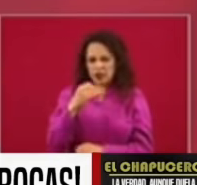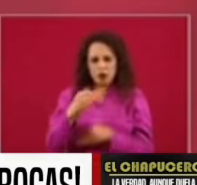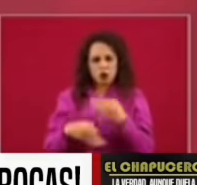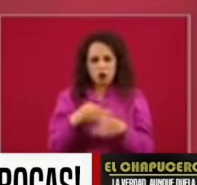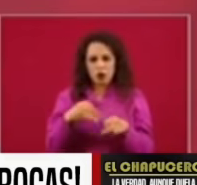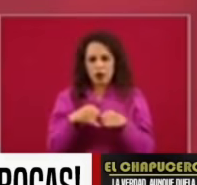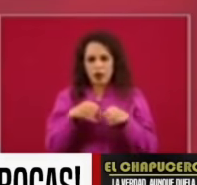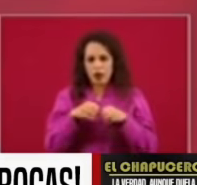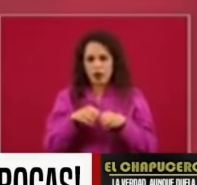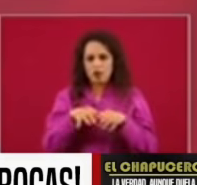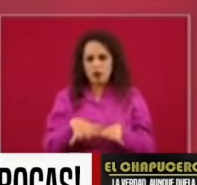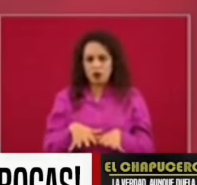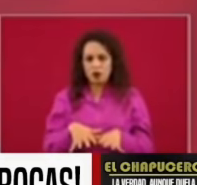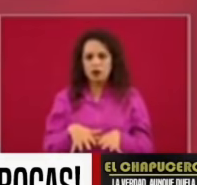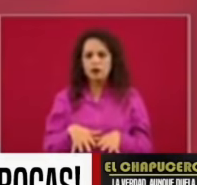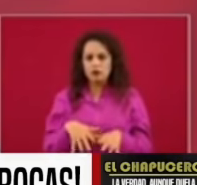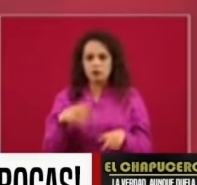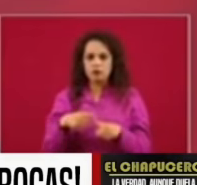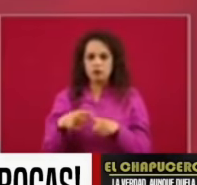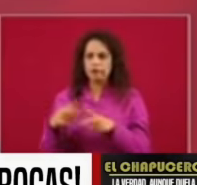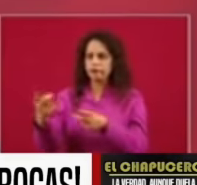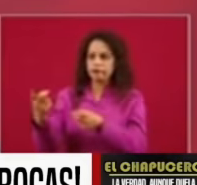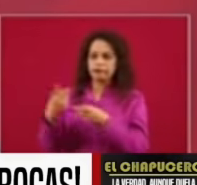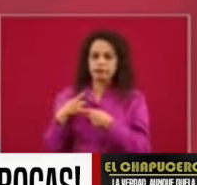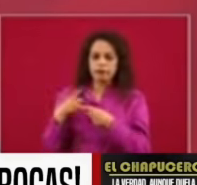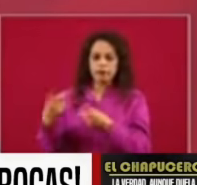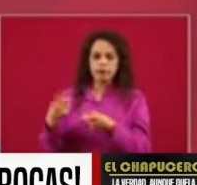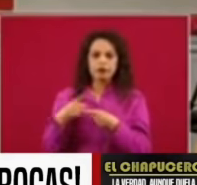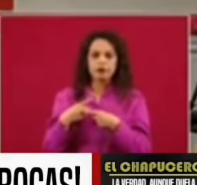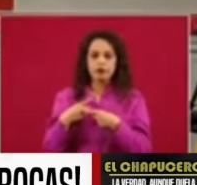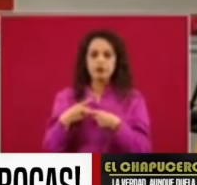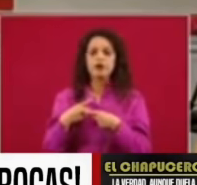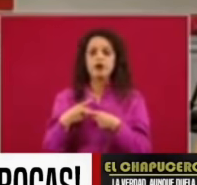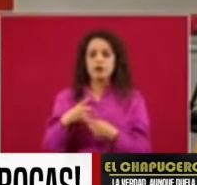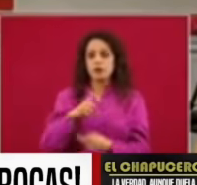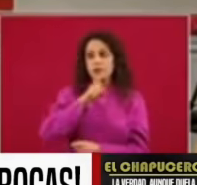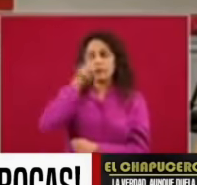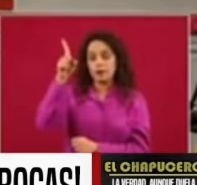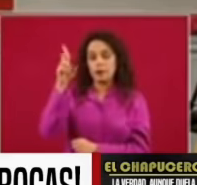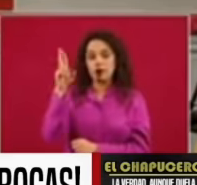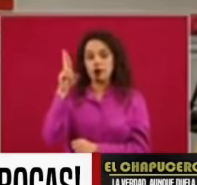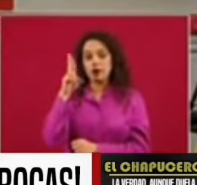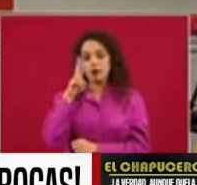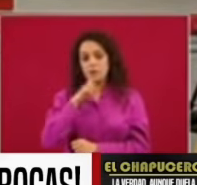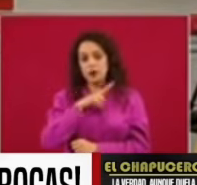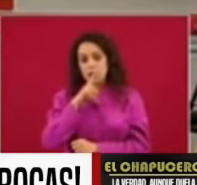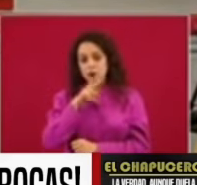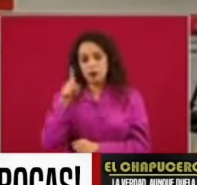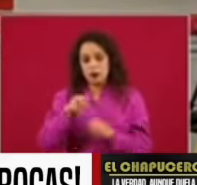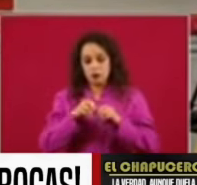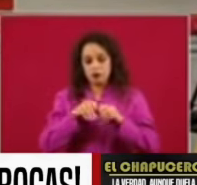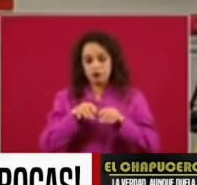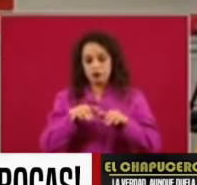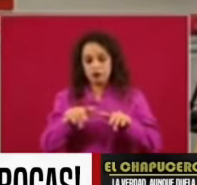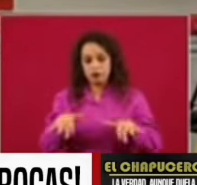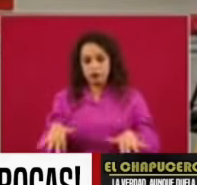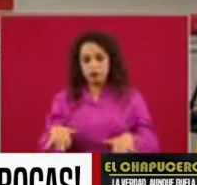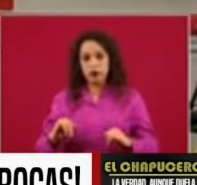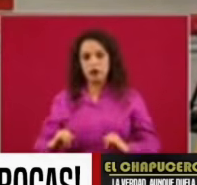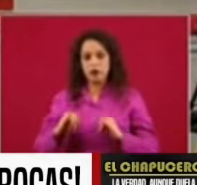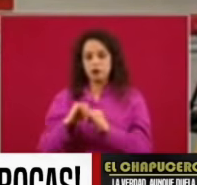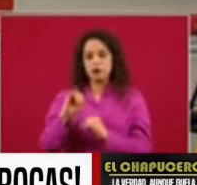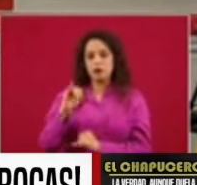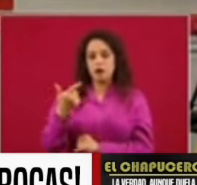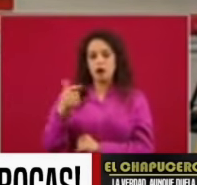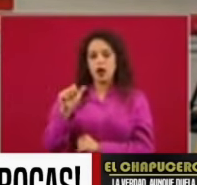la hemos precisamente obtenido a través de publicaciones que el país ha realizado, en este caso el Instituto Gamaleya, que es el que en su